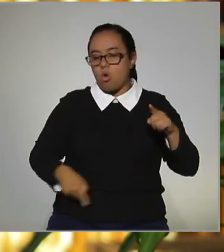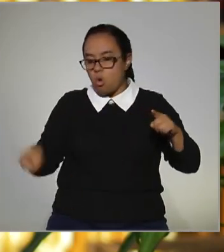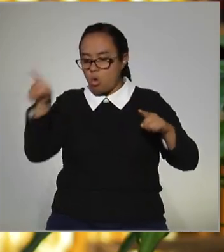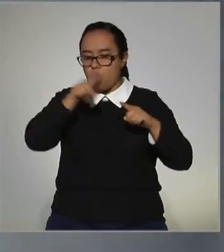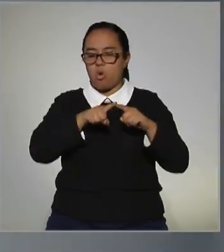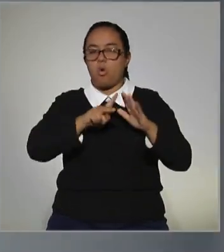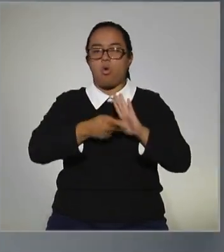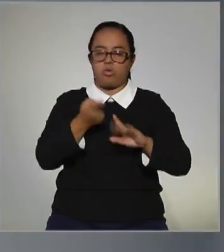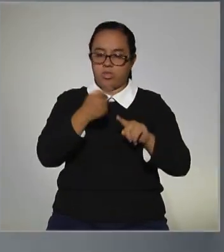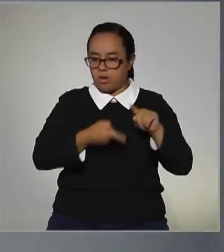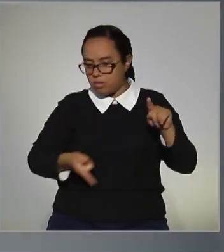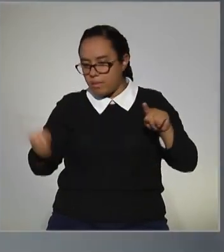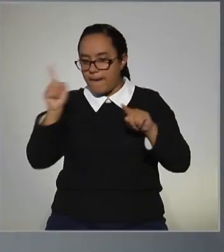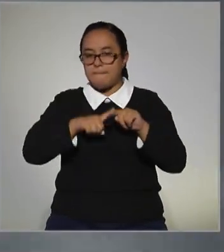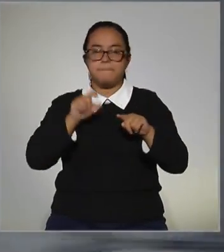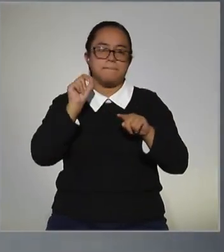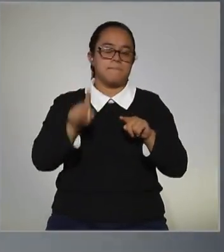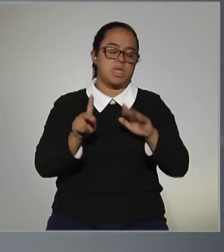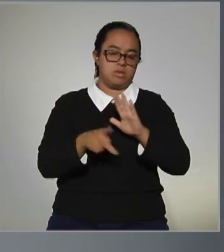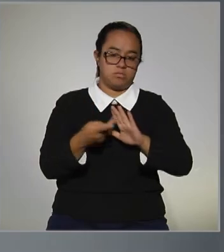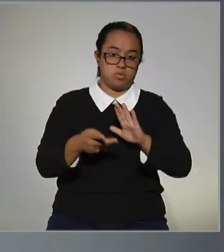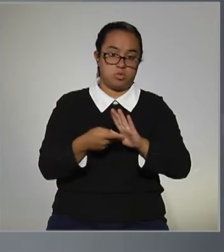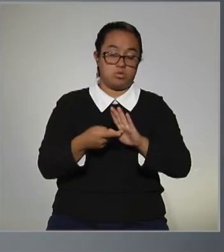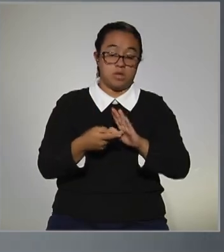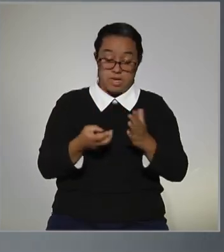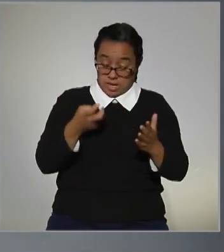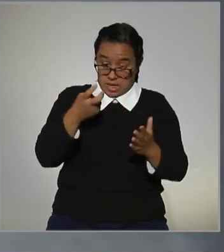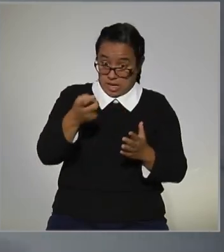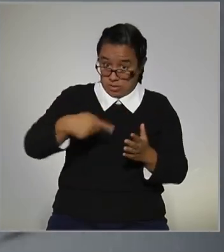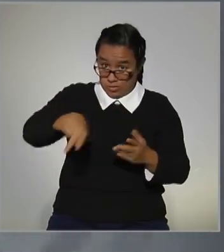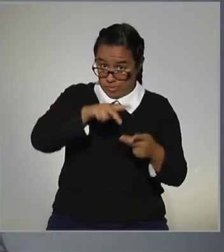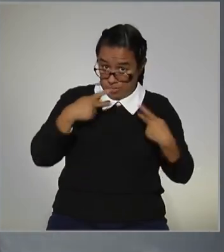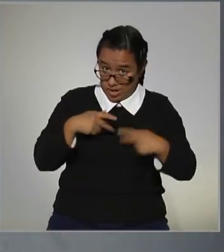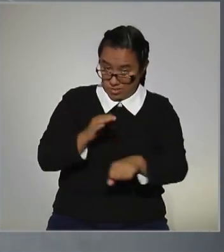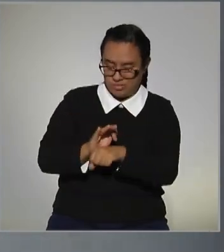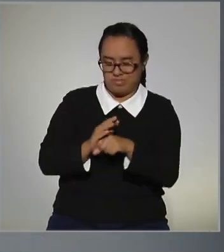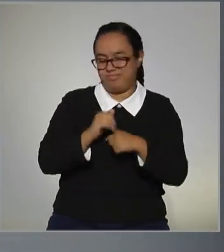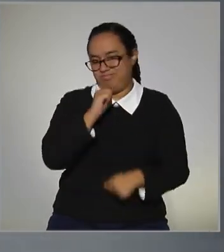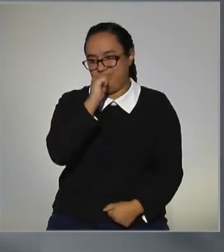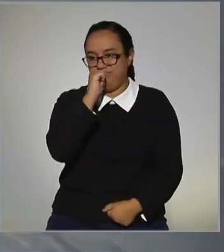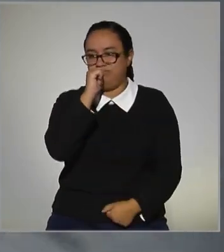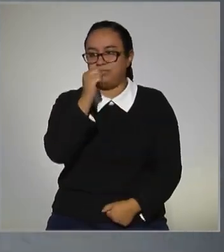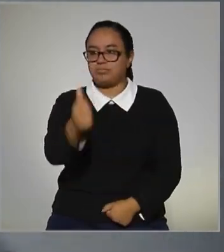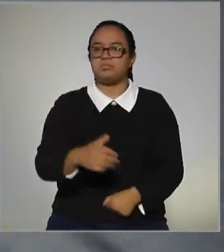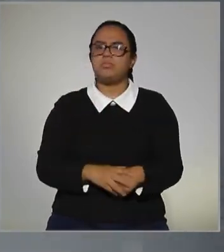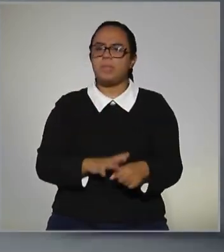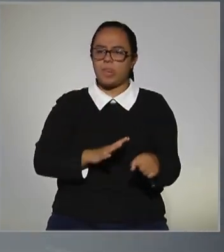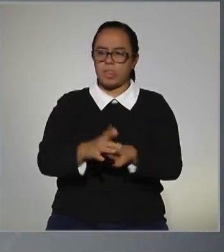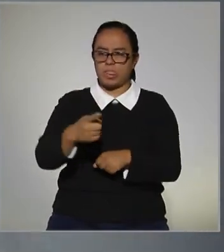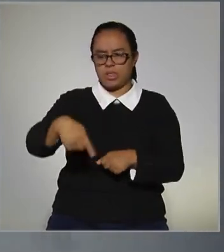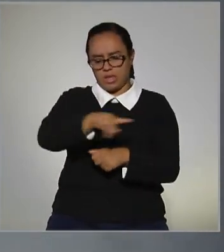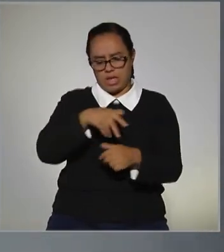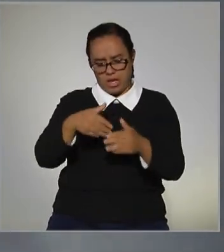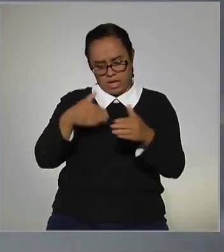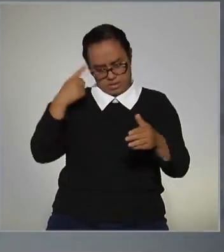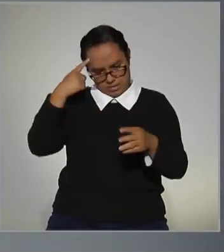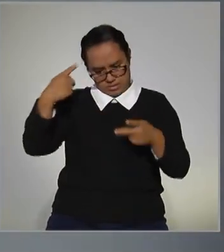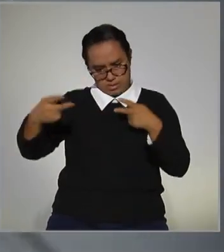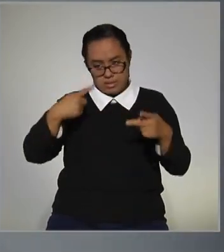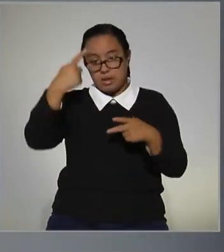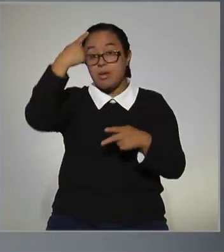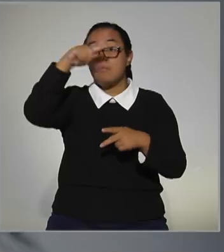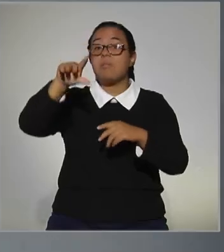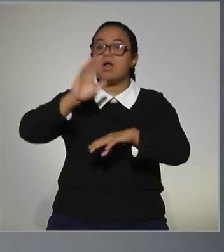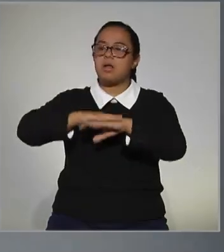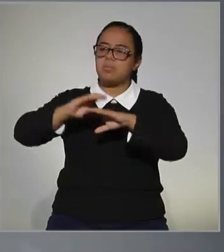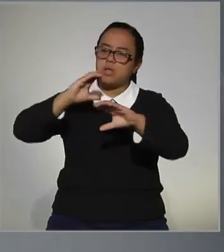ciclo que se repite. Esto a nadie le ayuda. ¿Cuáles podrían ser las estrategias para mejorar la